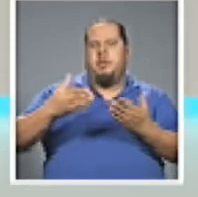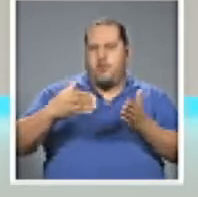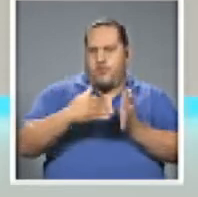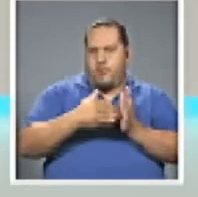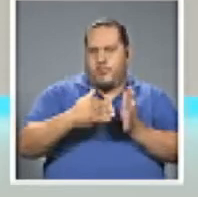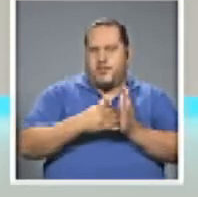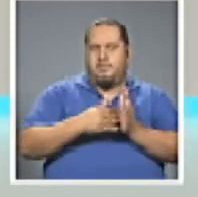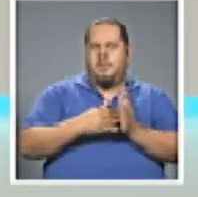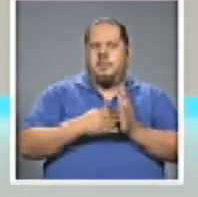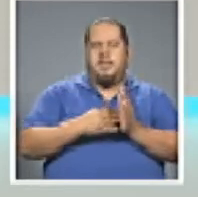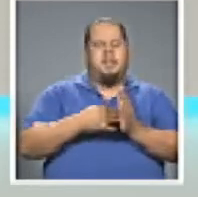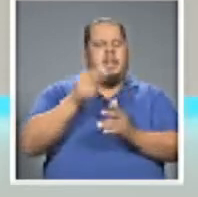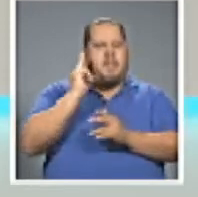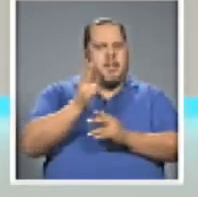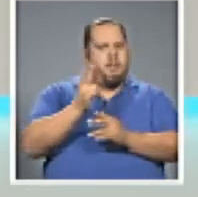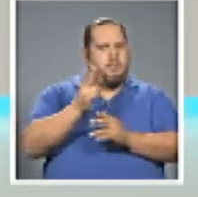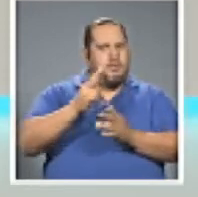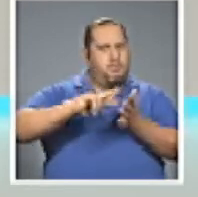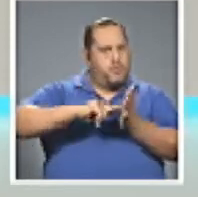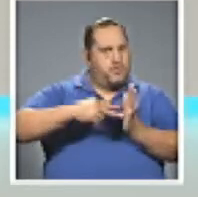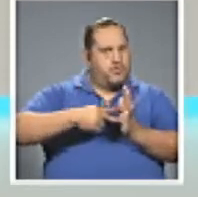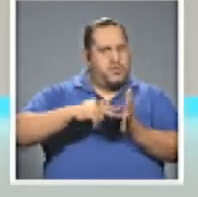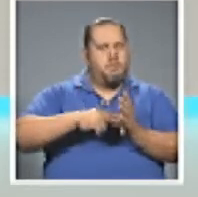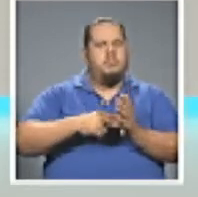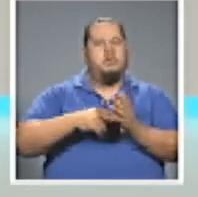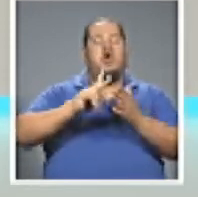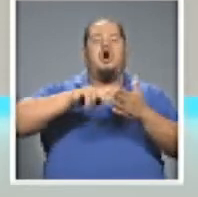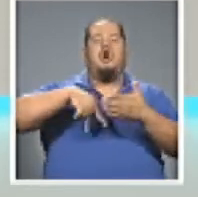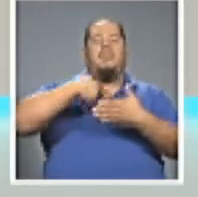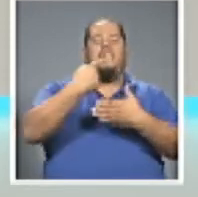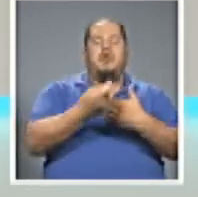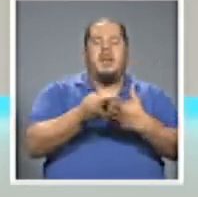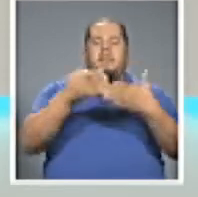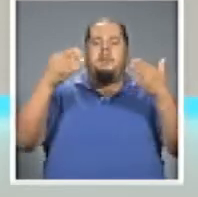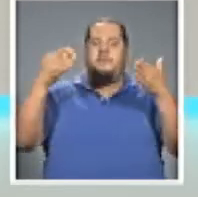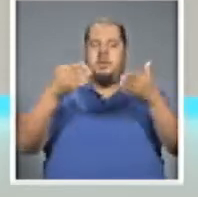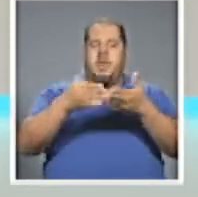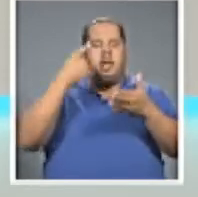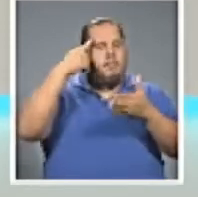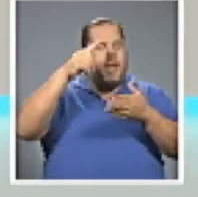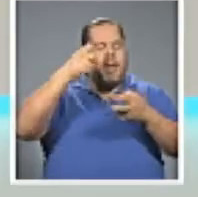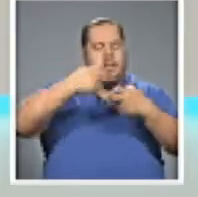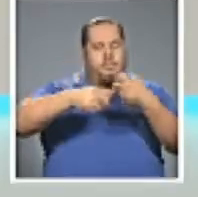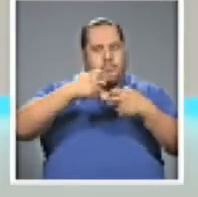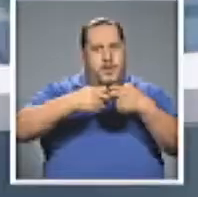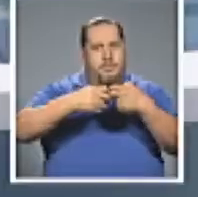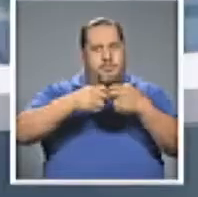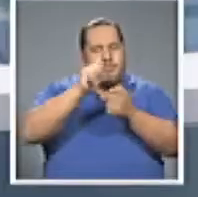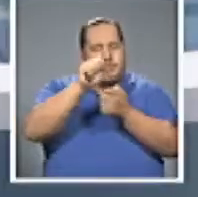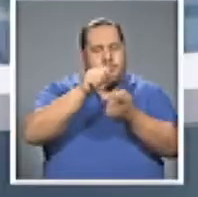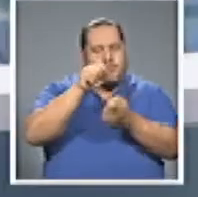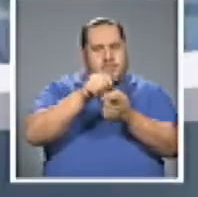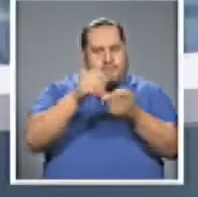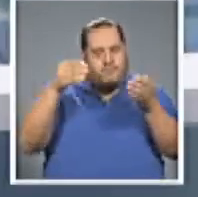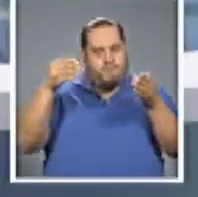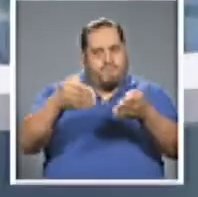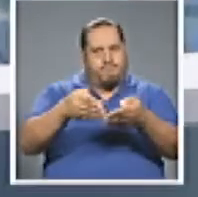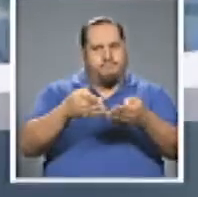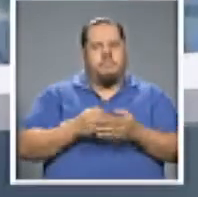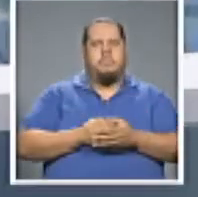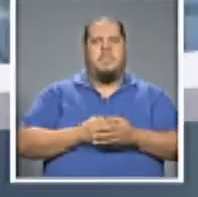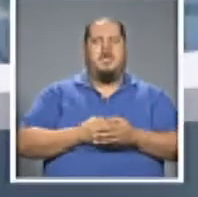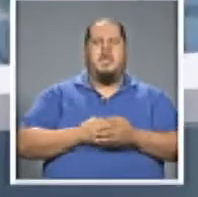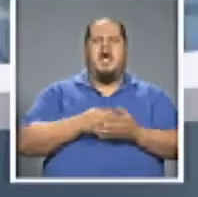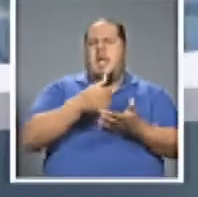el mismo concepto. Programas focalizados para problemas específicos y focalizados. Don Gordon, las